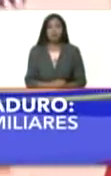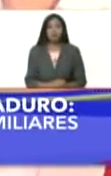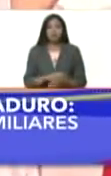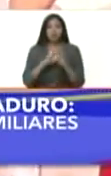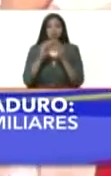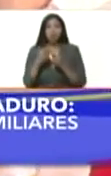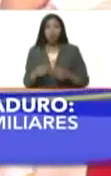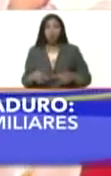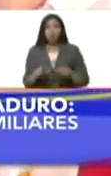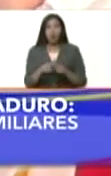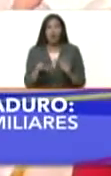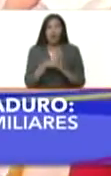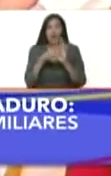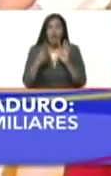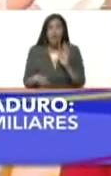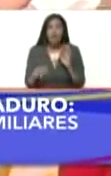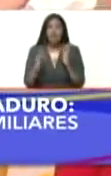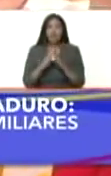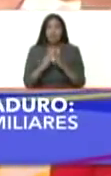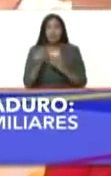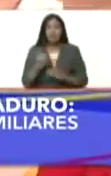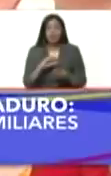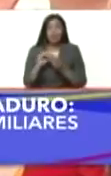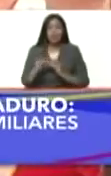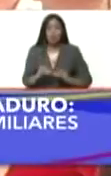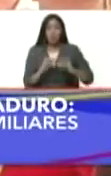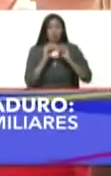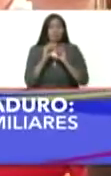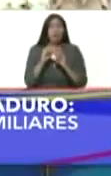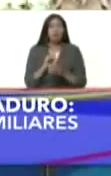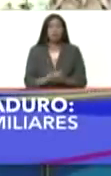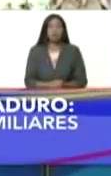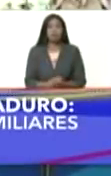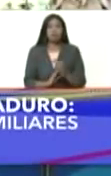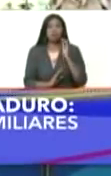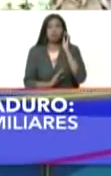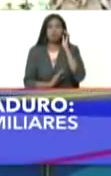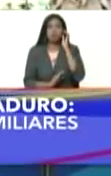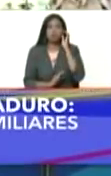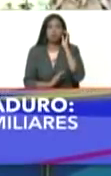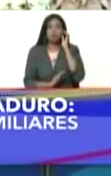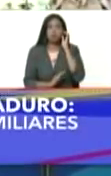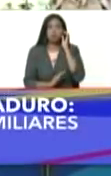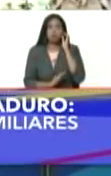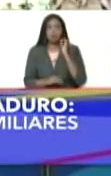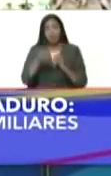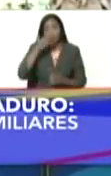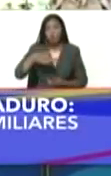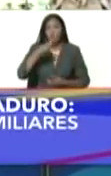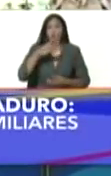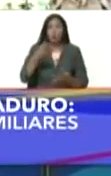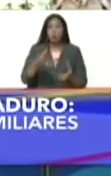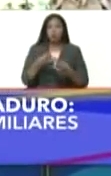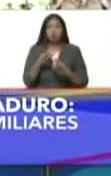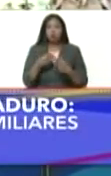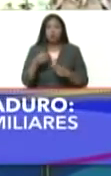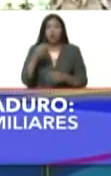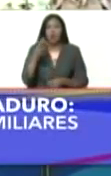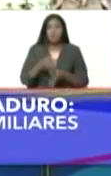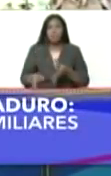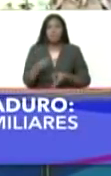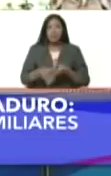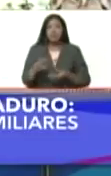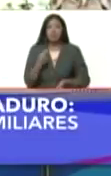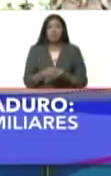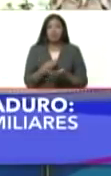Modificar todas las leyes de vivienda que haya que modificar para que el pueblo tenga acceso al petro, financiamiento